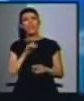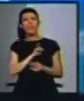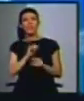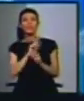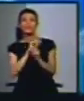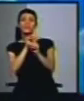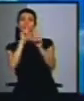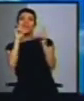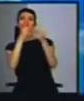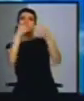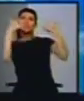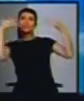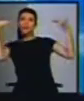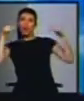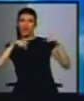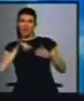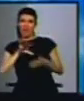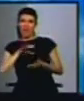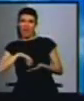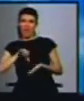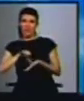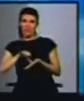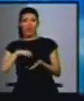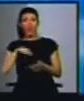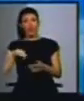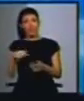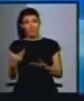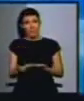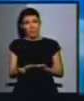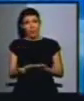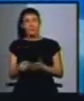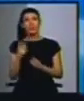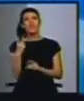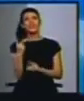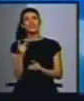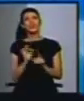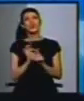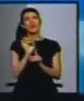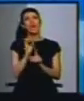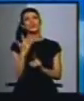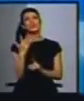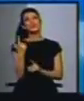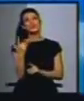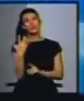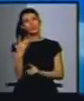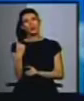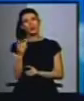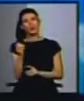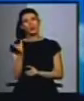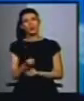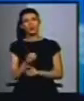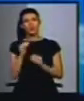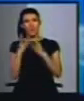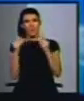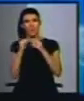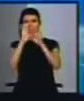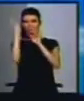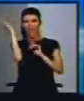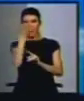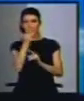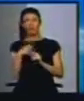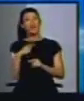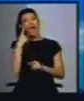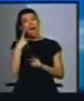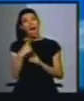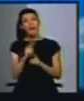despejó, tuvo hoy la capital. La temperatura de este momento alcanza 21 grados con 51% de humedad relativa del ambiente.